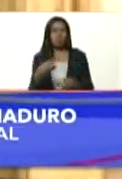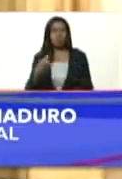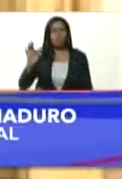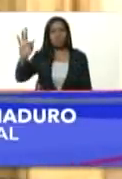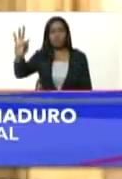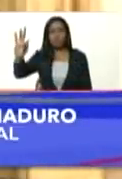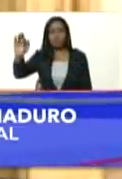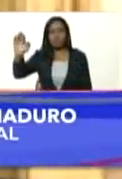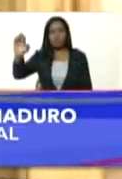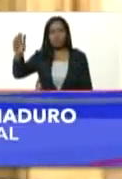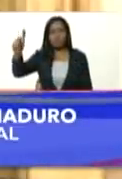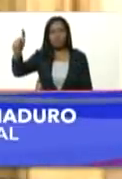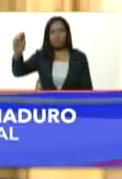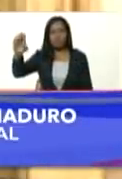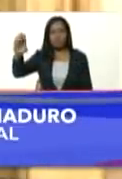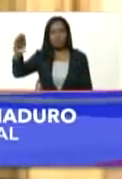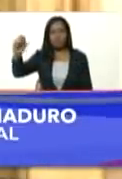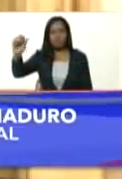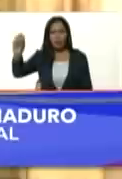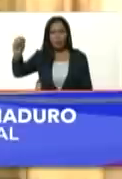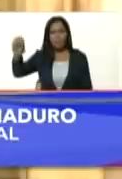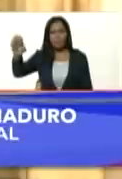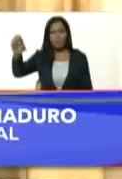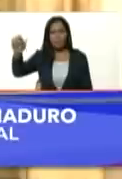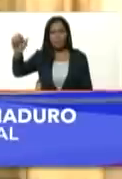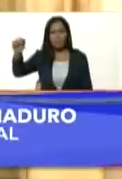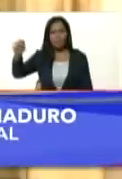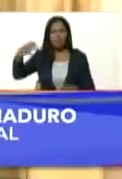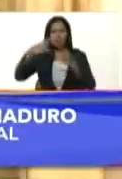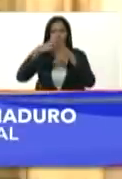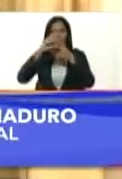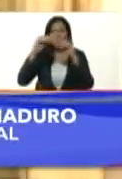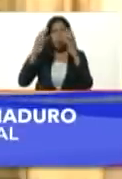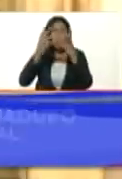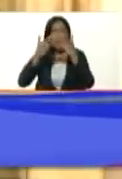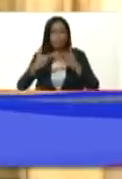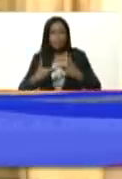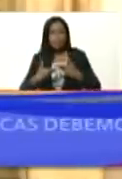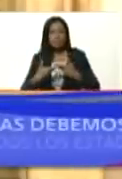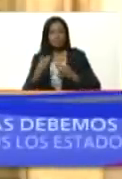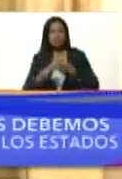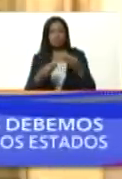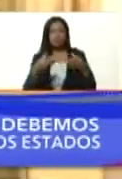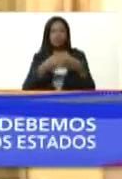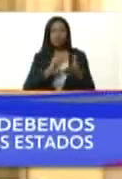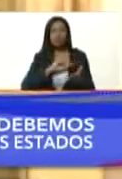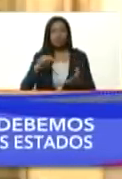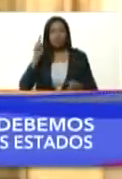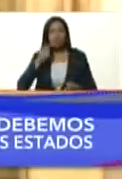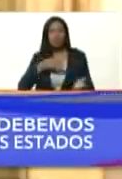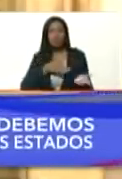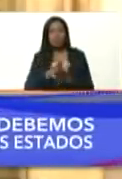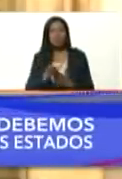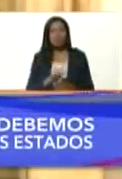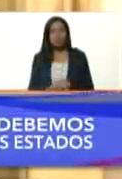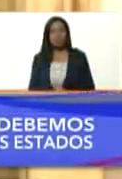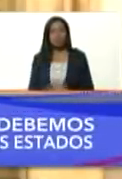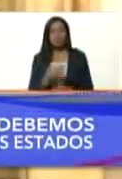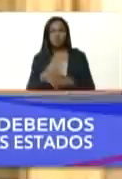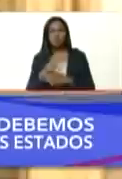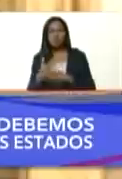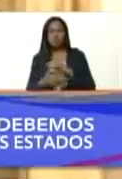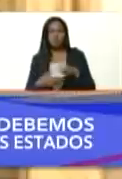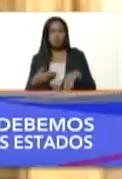Fedecámara, con todos los sectores empresariales. Tenemos que garantizar en medio de la cuarentena